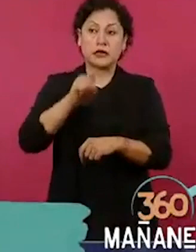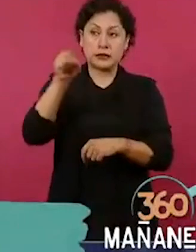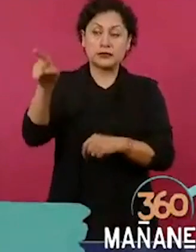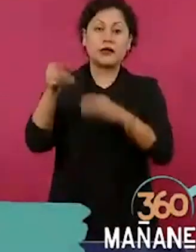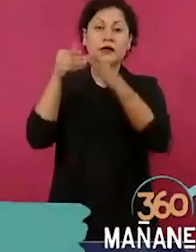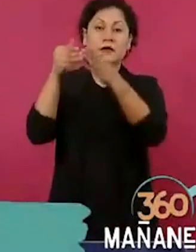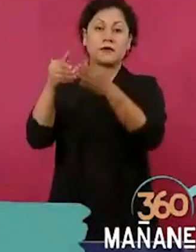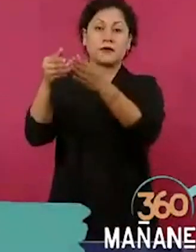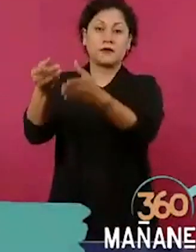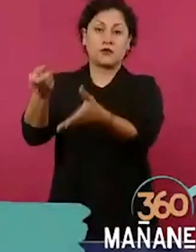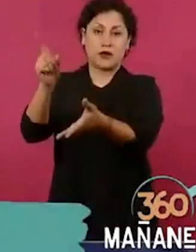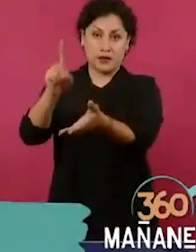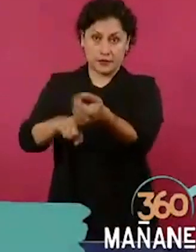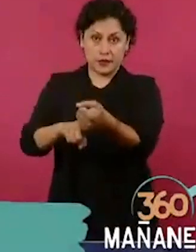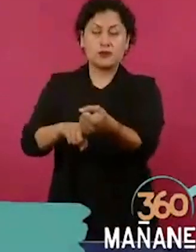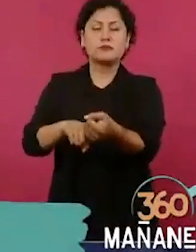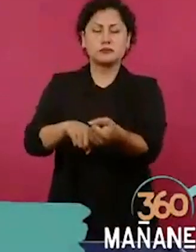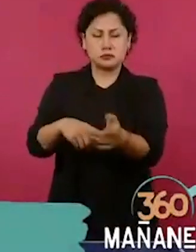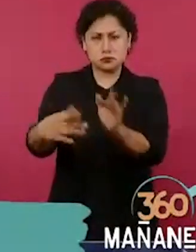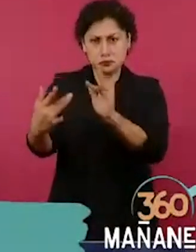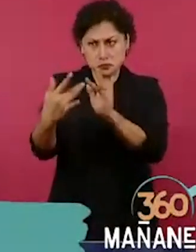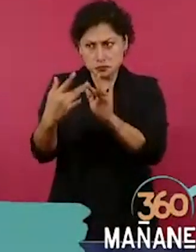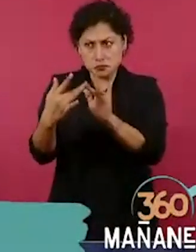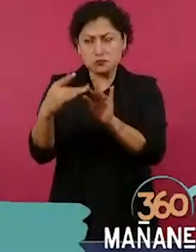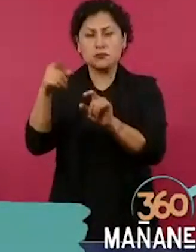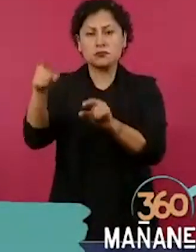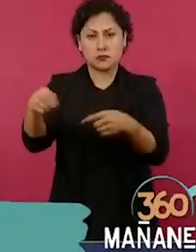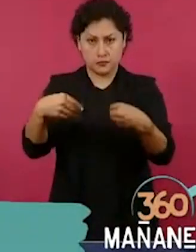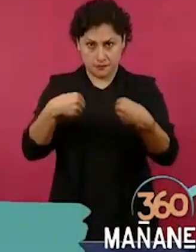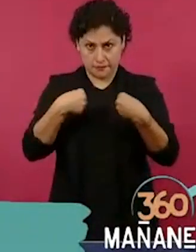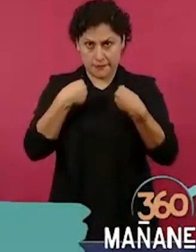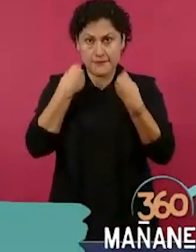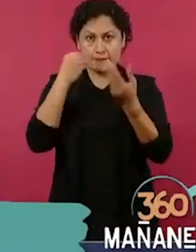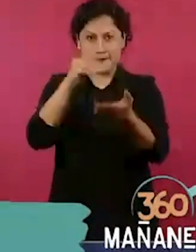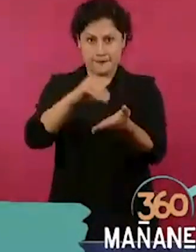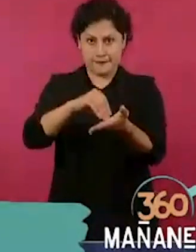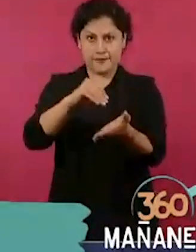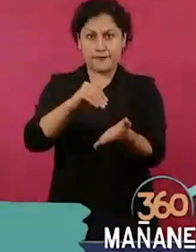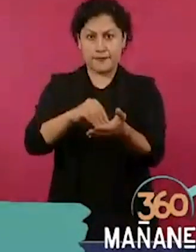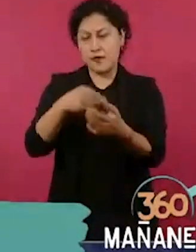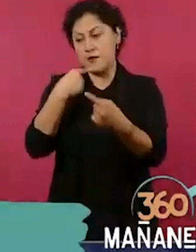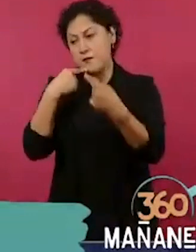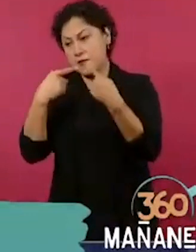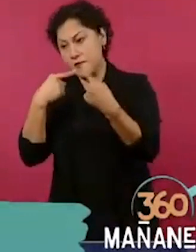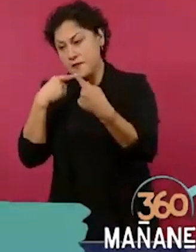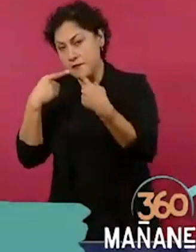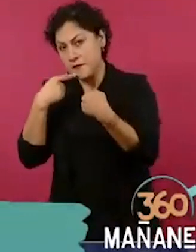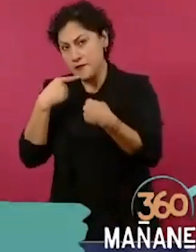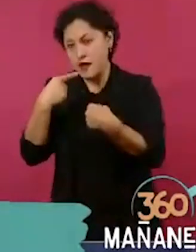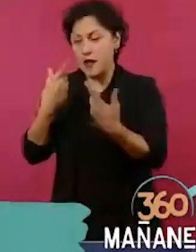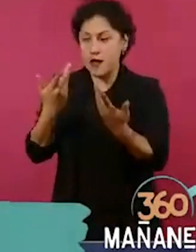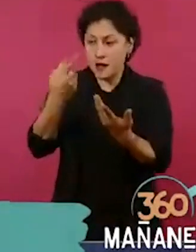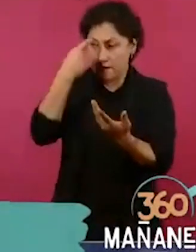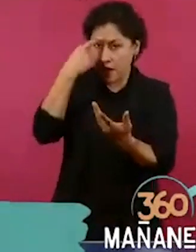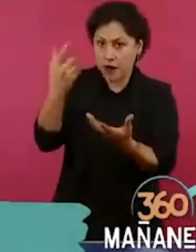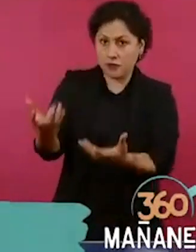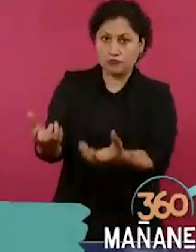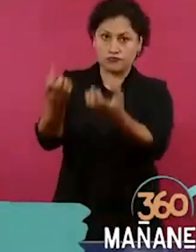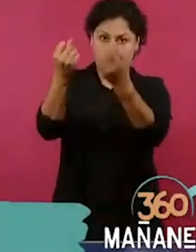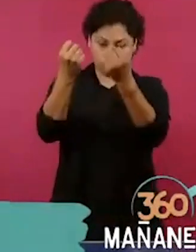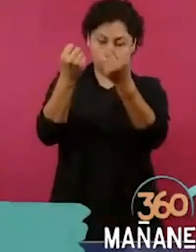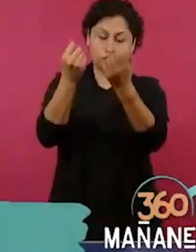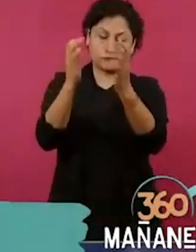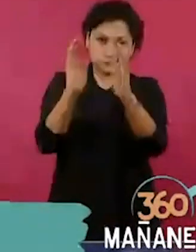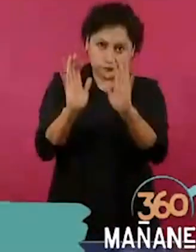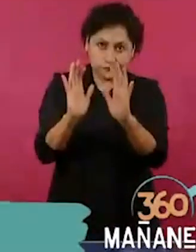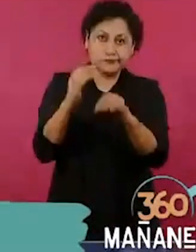Están con vidas, están bien, se están haciendo gestiones. Pero de los actos de